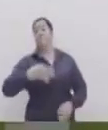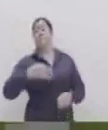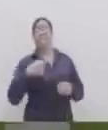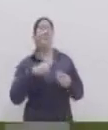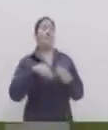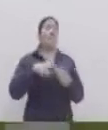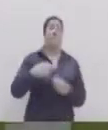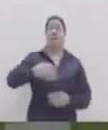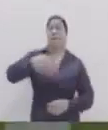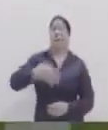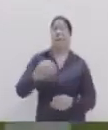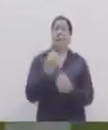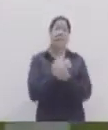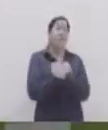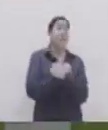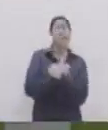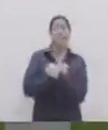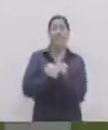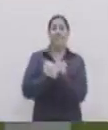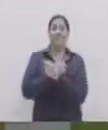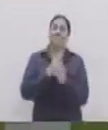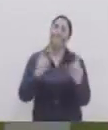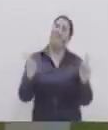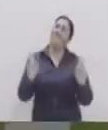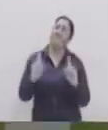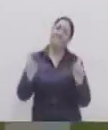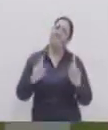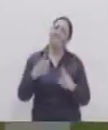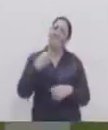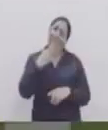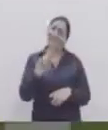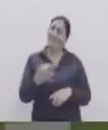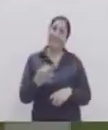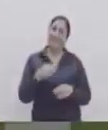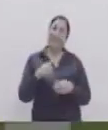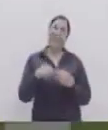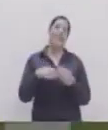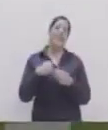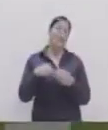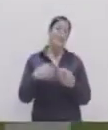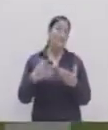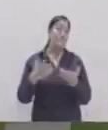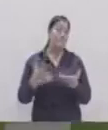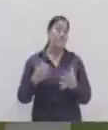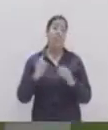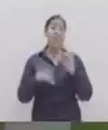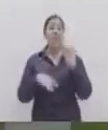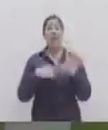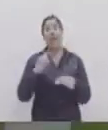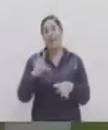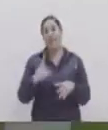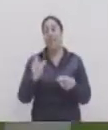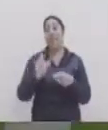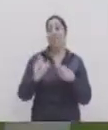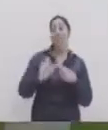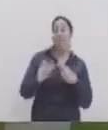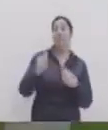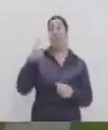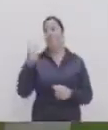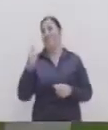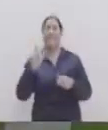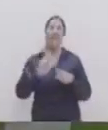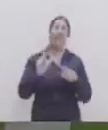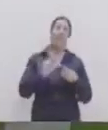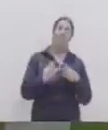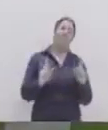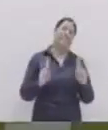una familia que vamos a hacer todo amor y todo, porque eso es irreal, ¿verdad? En una familia van a haber cosas buenas y